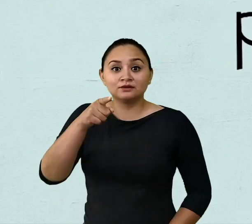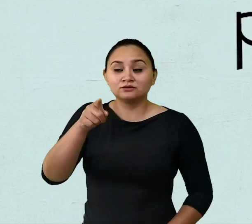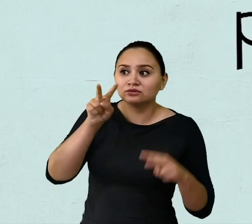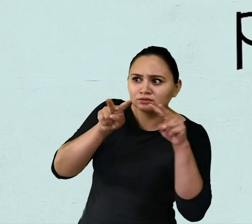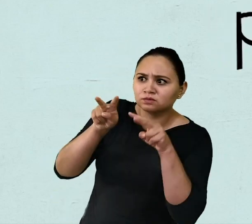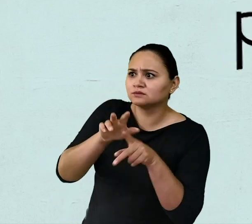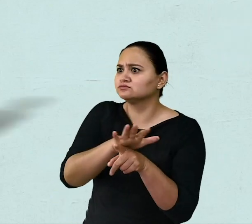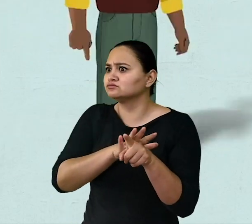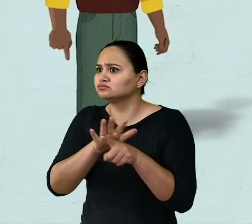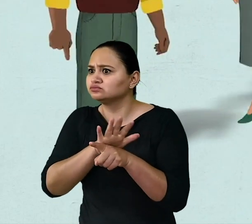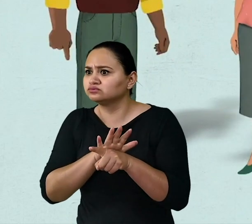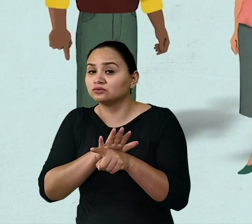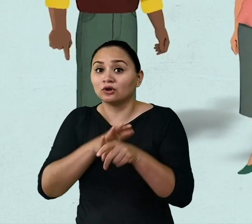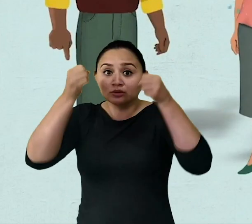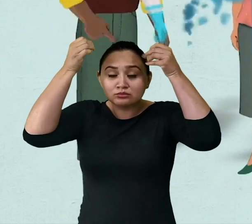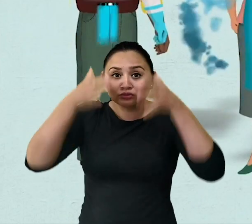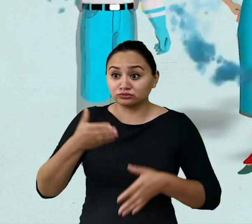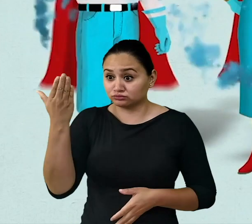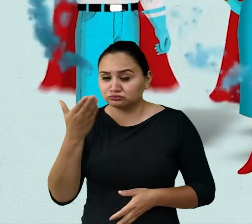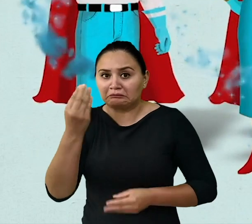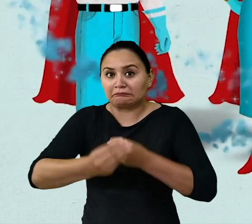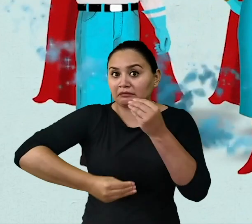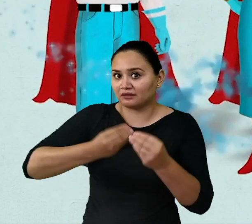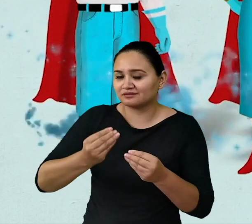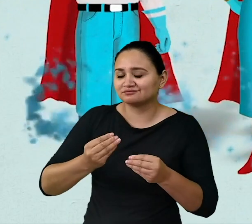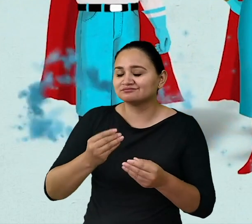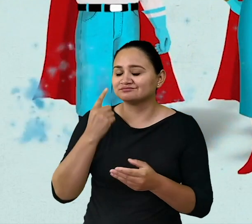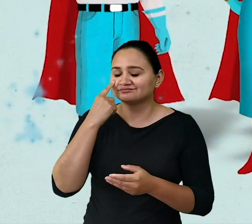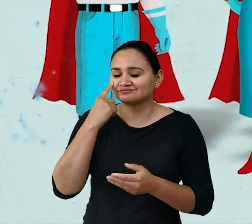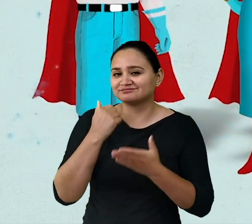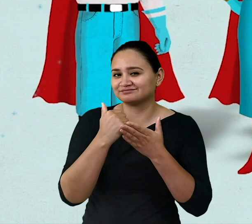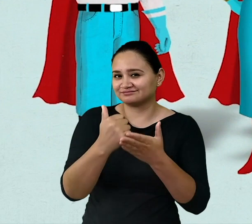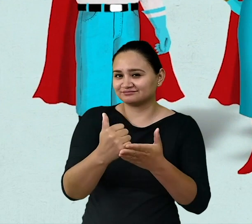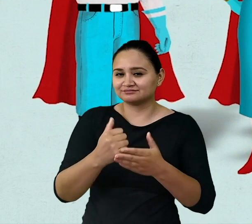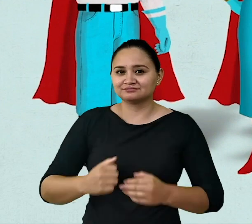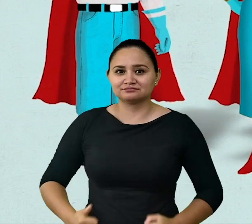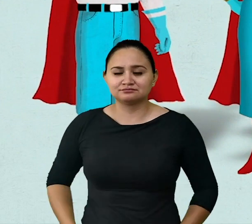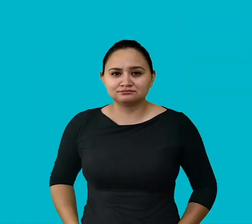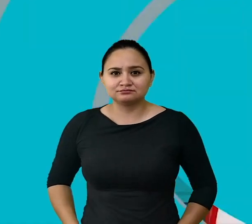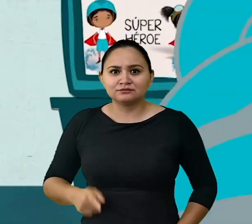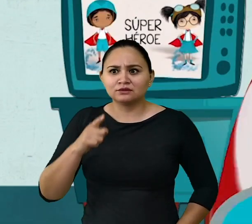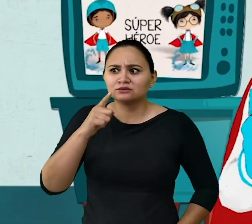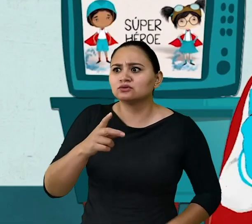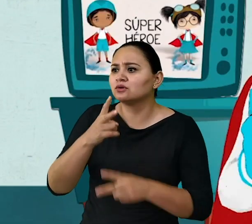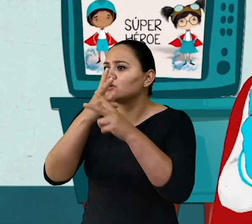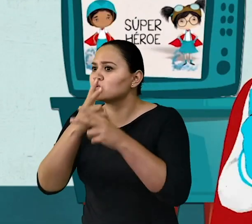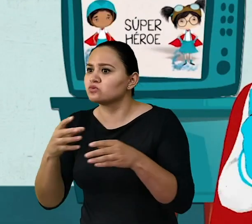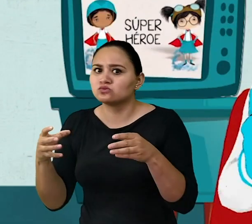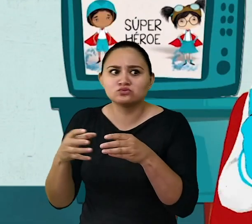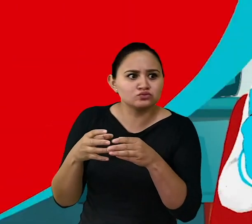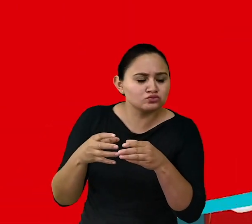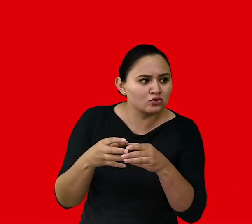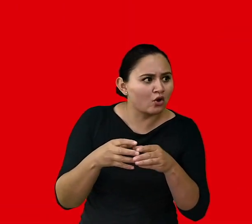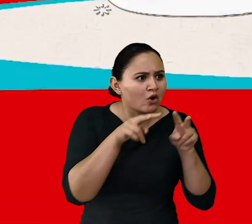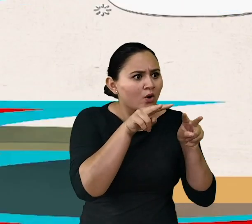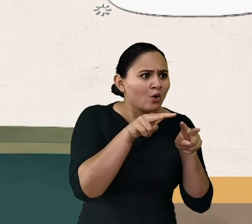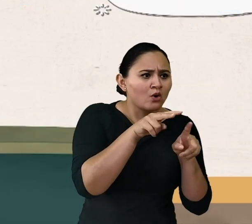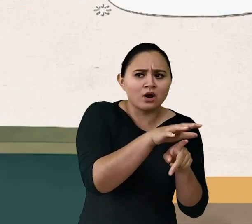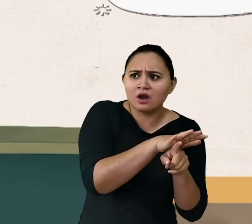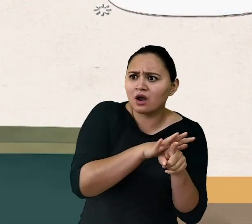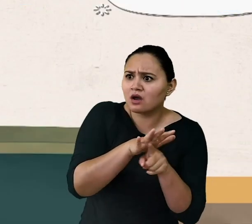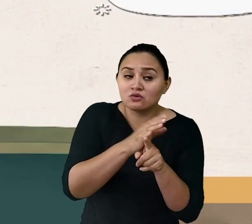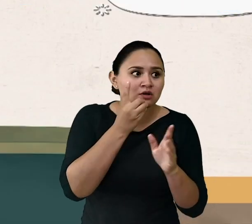frente al abuso sexual hay todos los brotes pueden actuar cuando ayudas a prevenir cuando